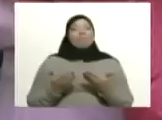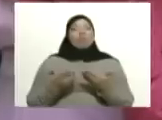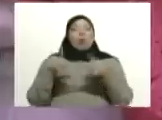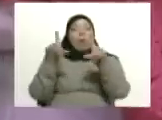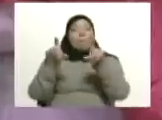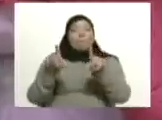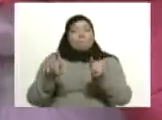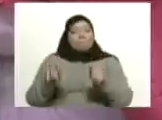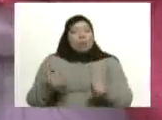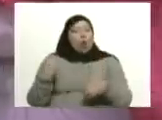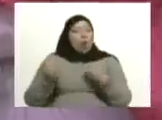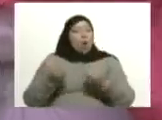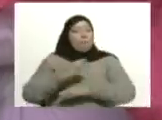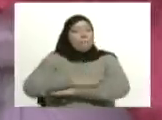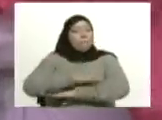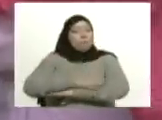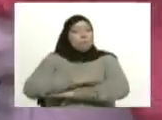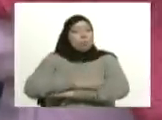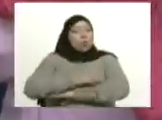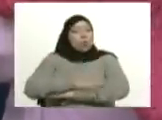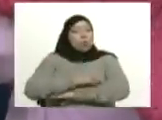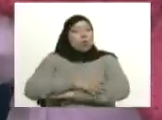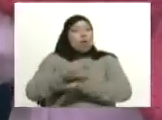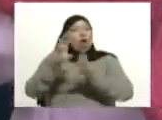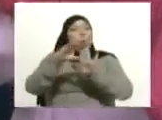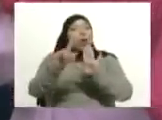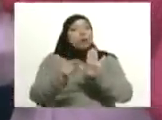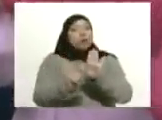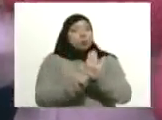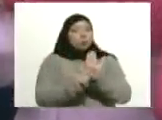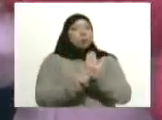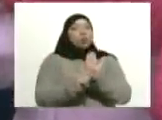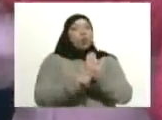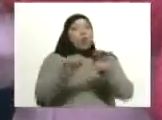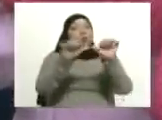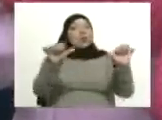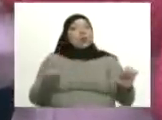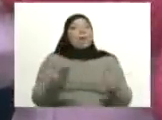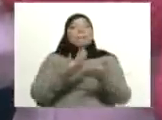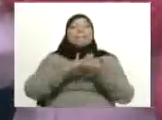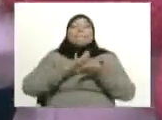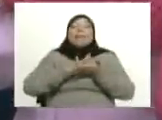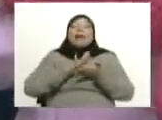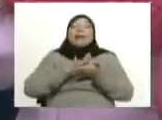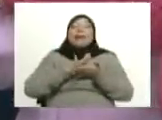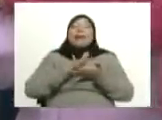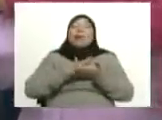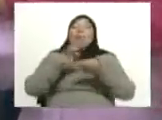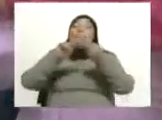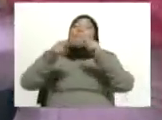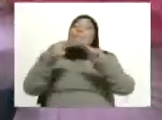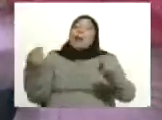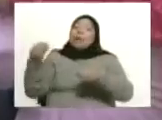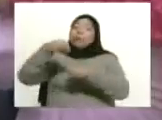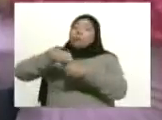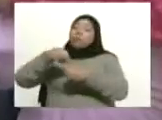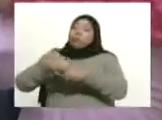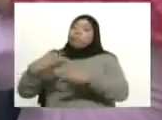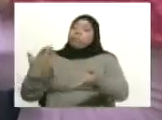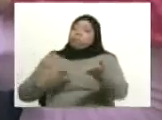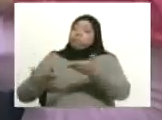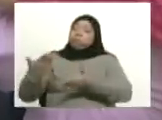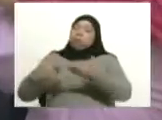la eficiencia de los mecanismos constitucionales, pacíficos, que estén dentro del margen de